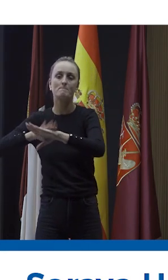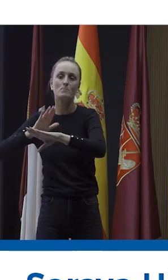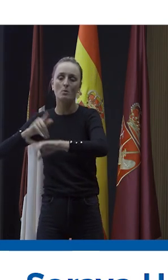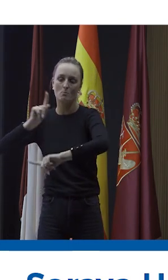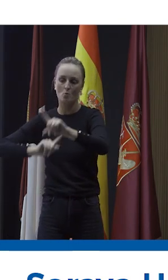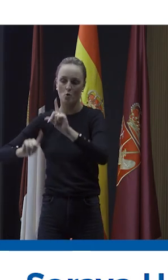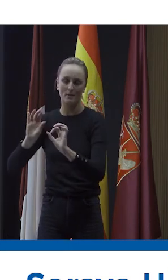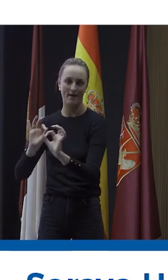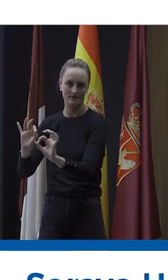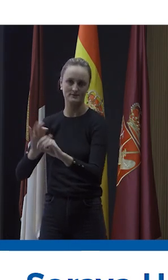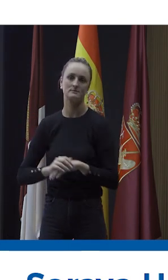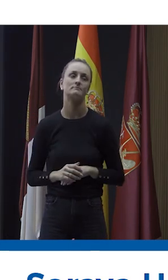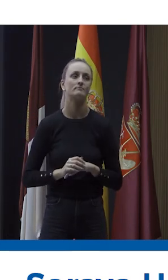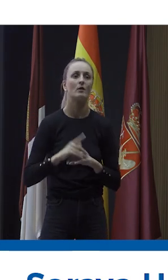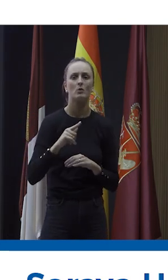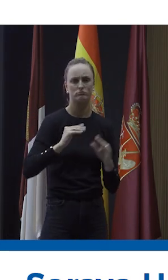los valores son